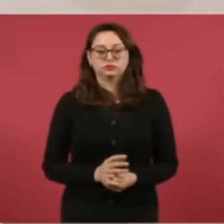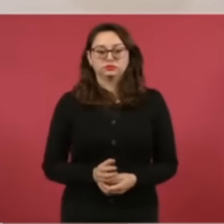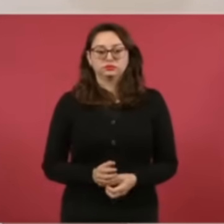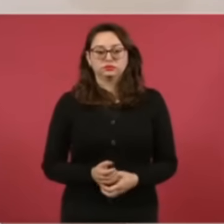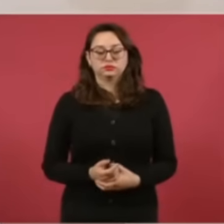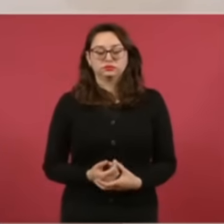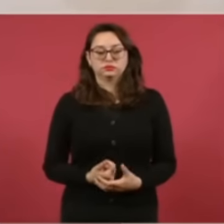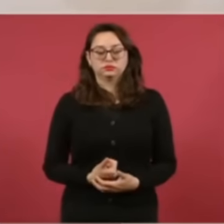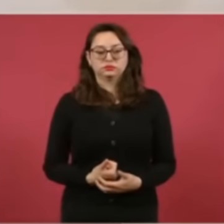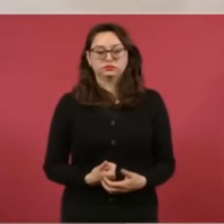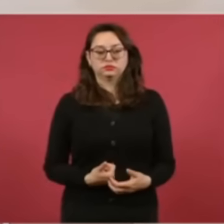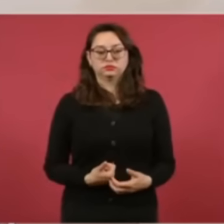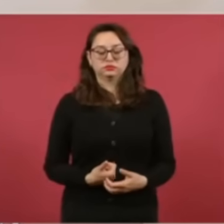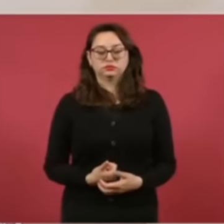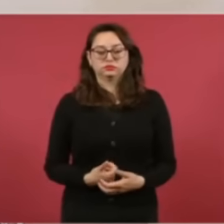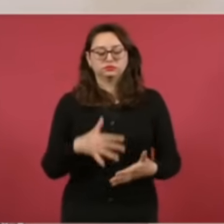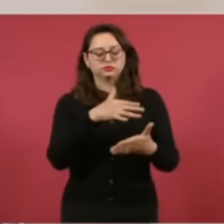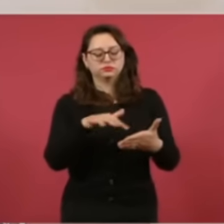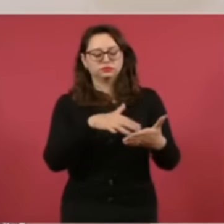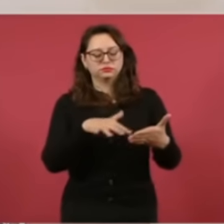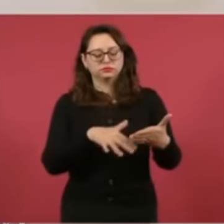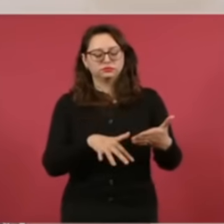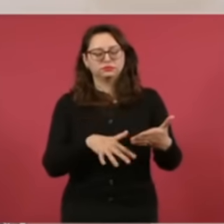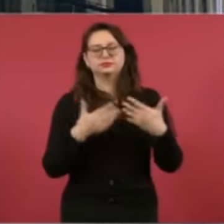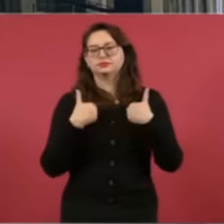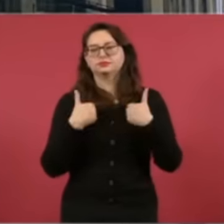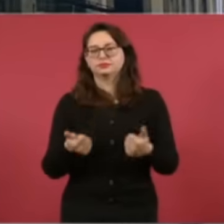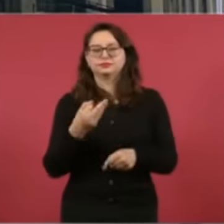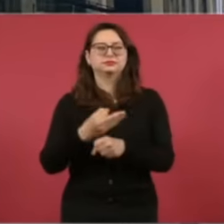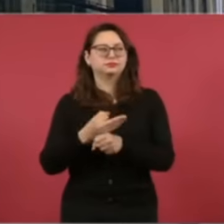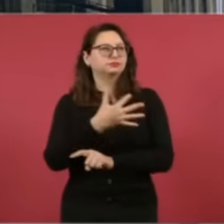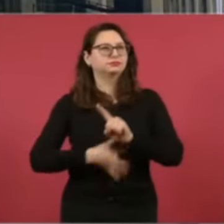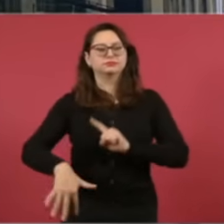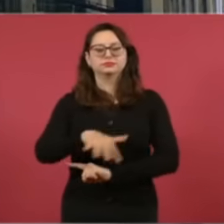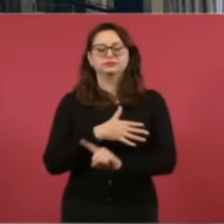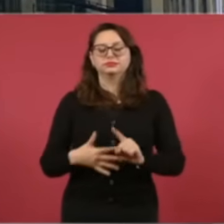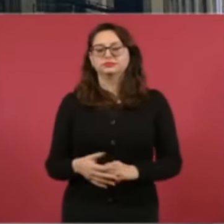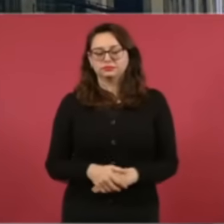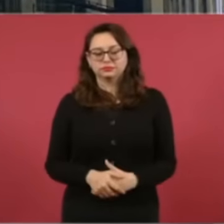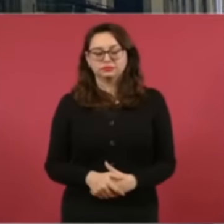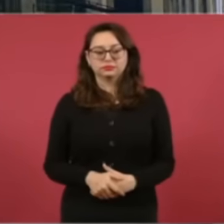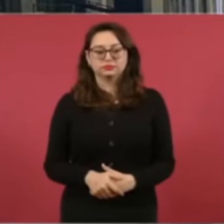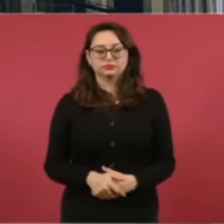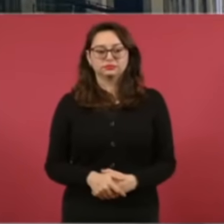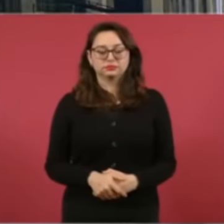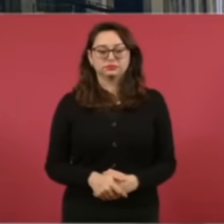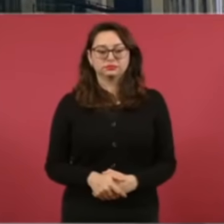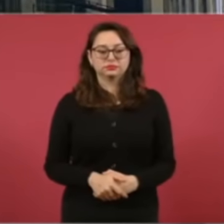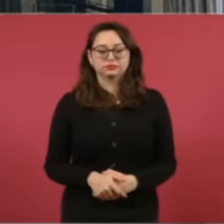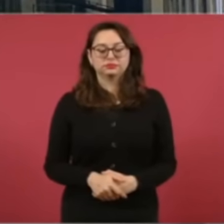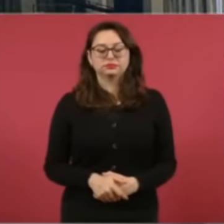Lo que está sucediendo es eso, ¿no? Están ahí esperando esta temporada de